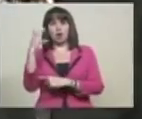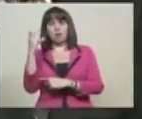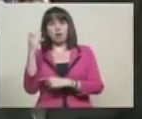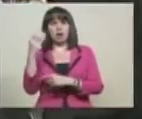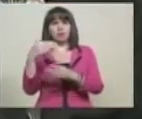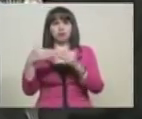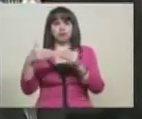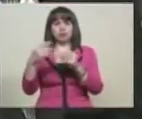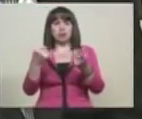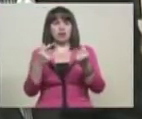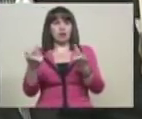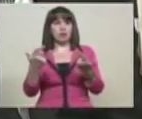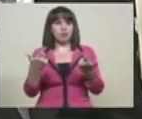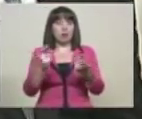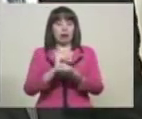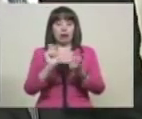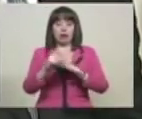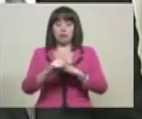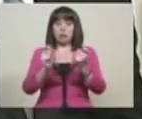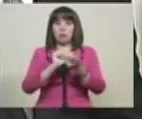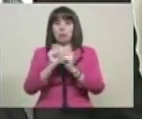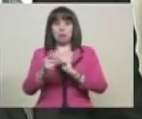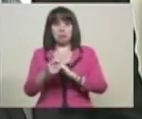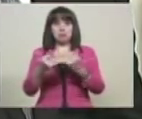Y ahora, la semana que pasó,